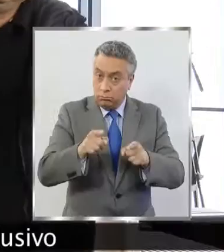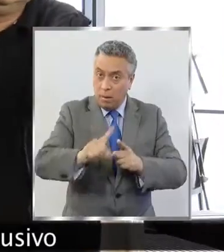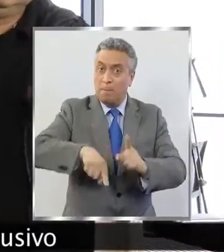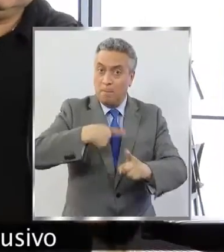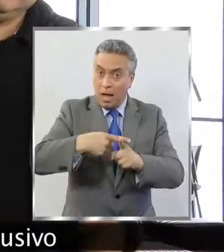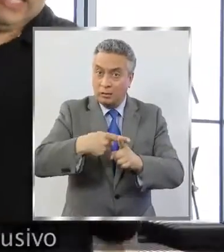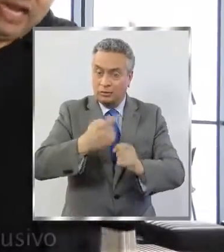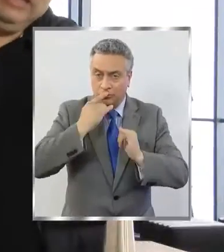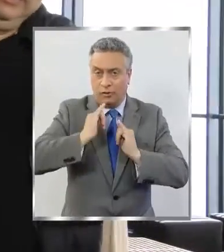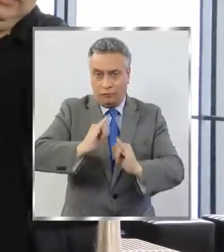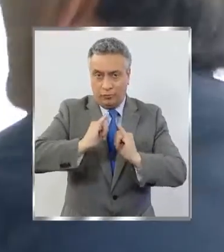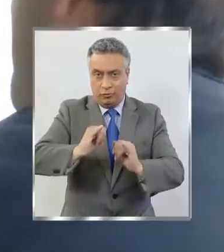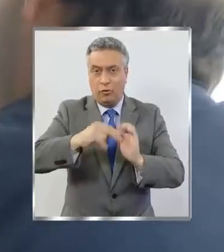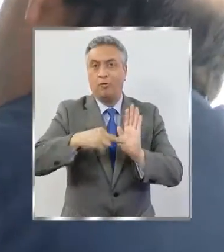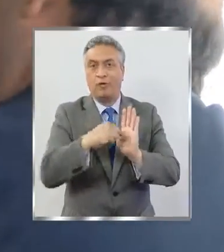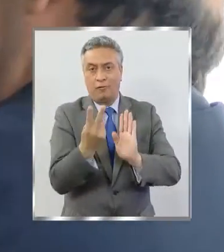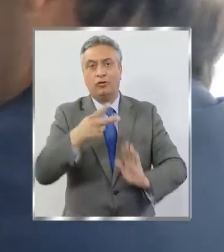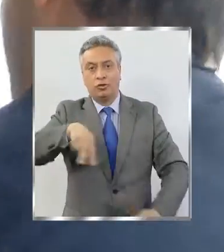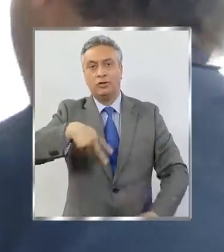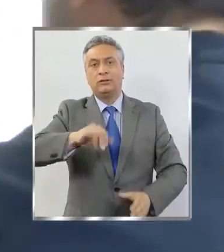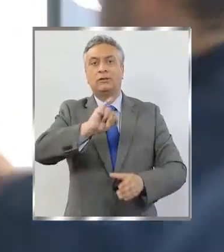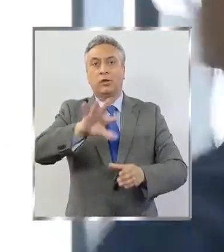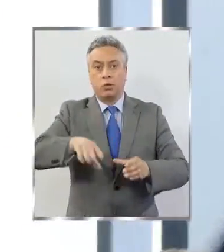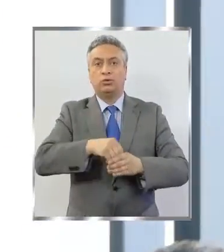Noticias Inclusivo.